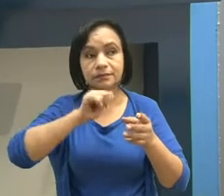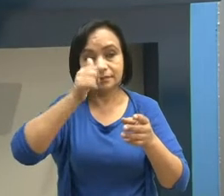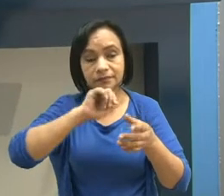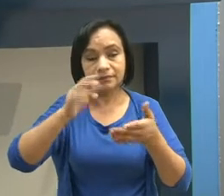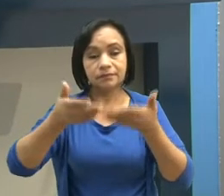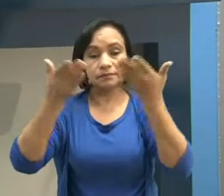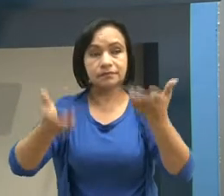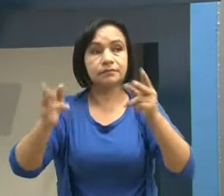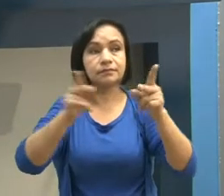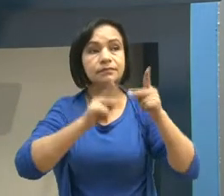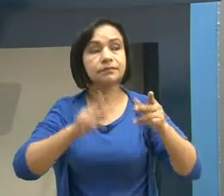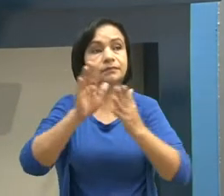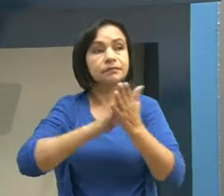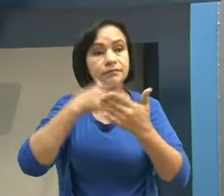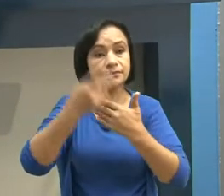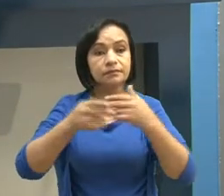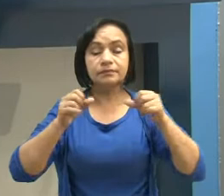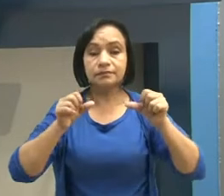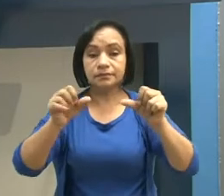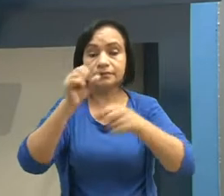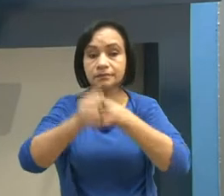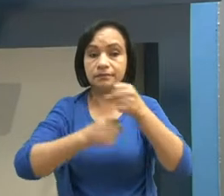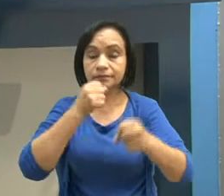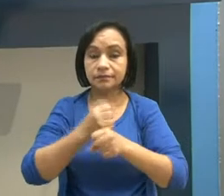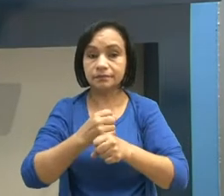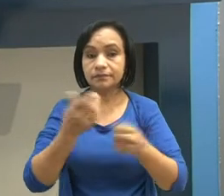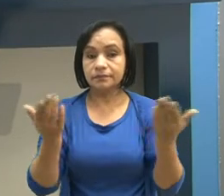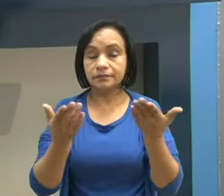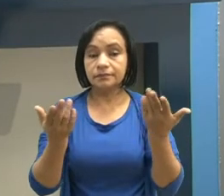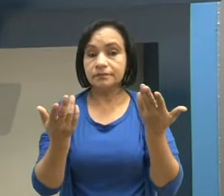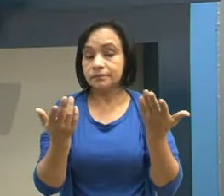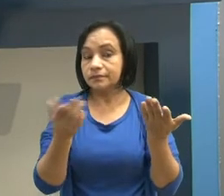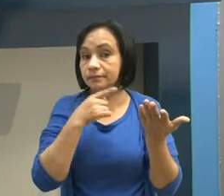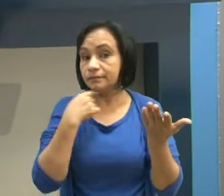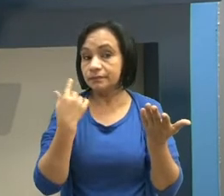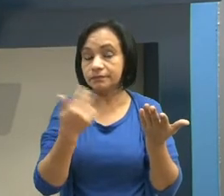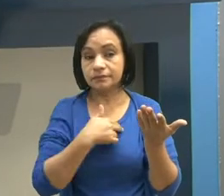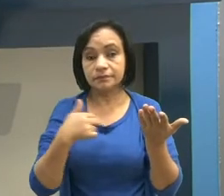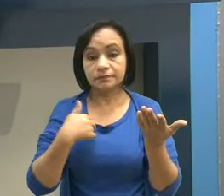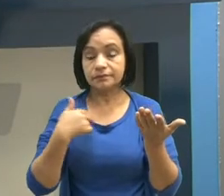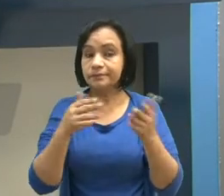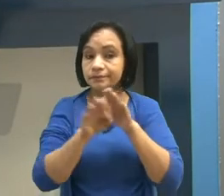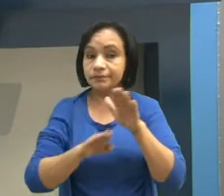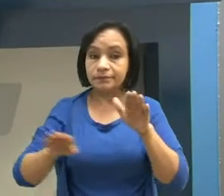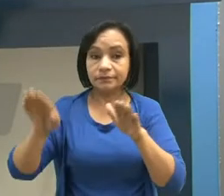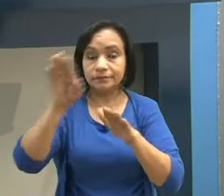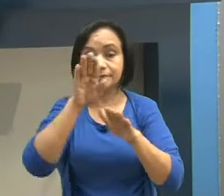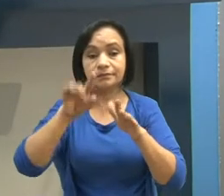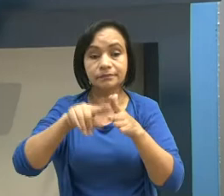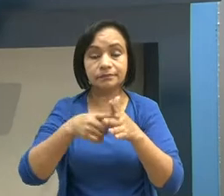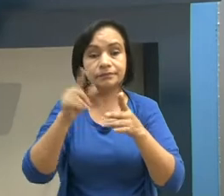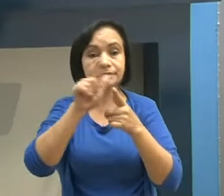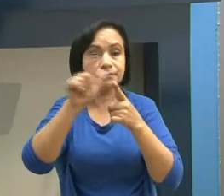que prácticamente se mantiene de forma permanente en el año, pero que realmente se intensifica, ¿no?, ya a partir de